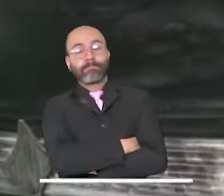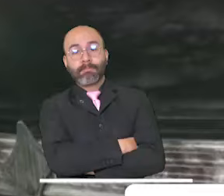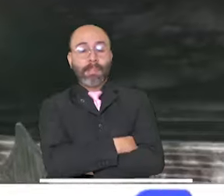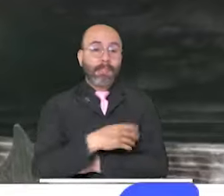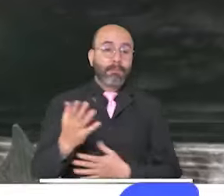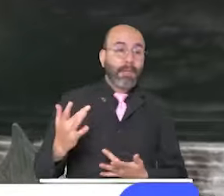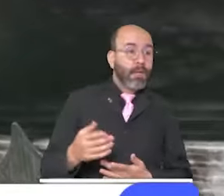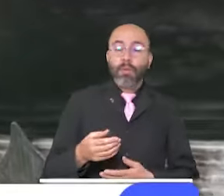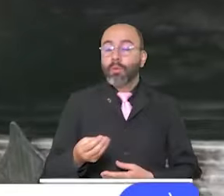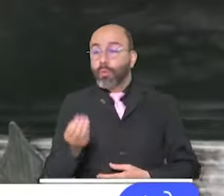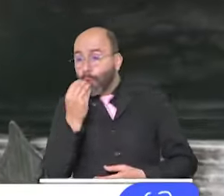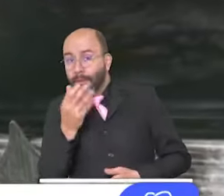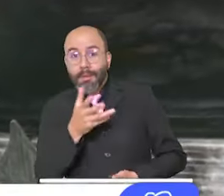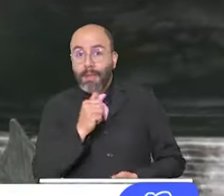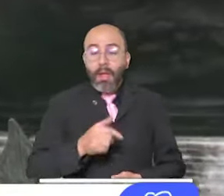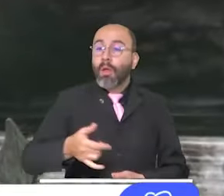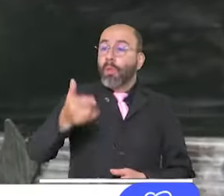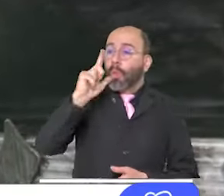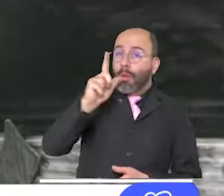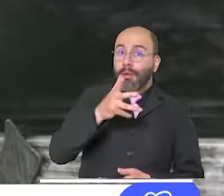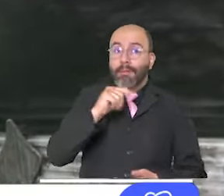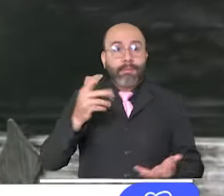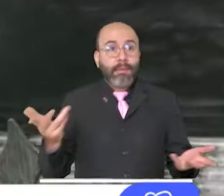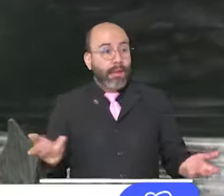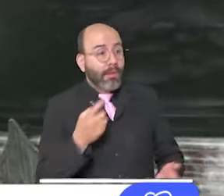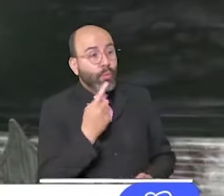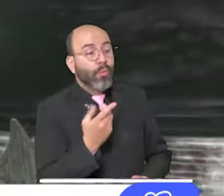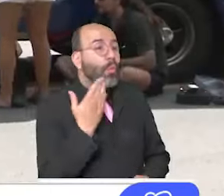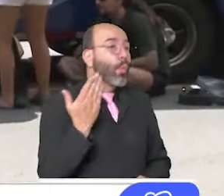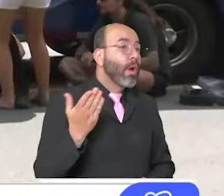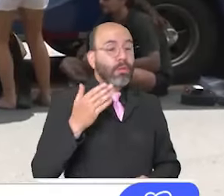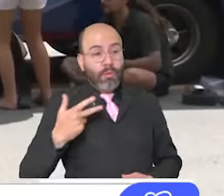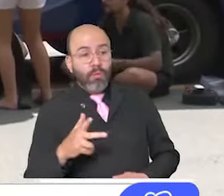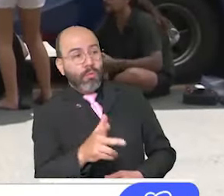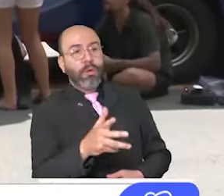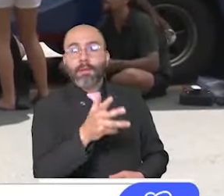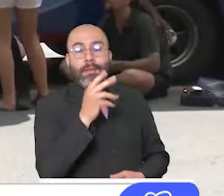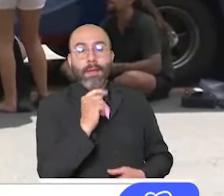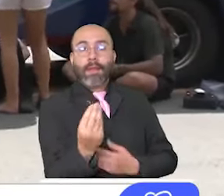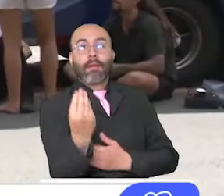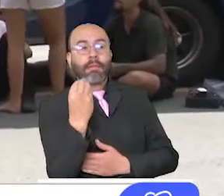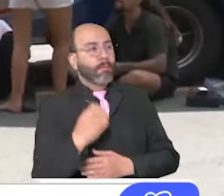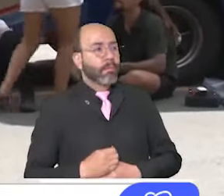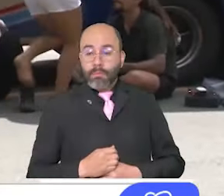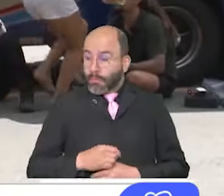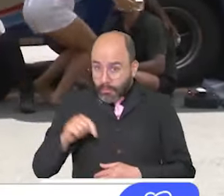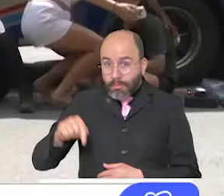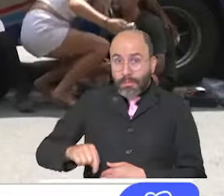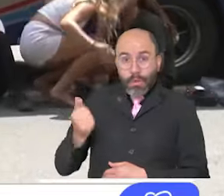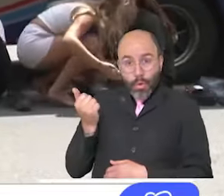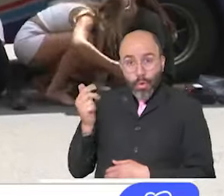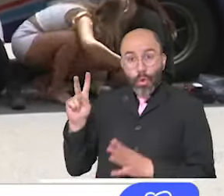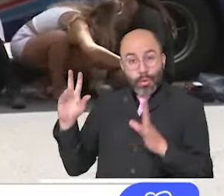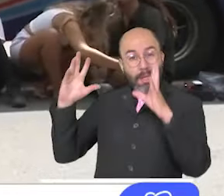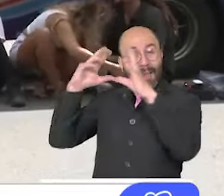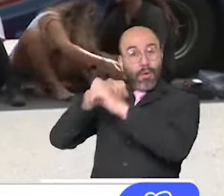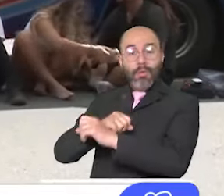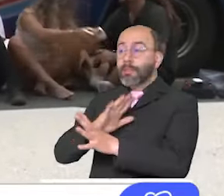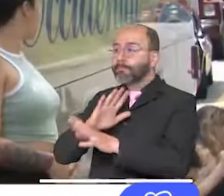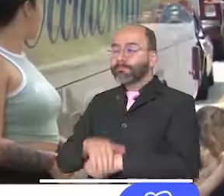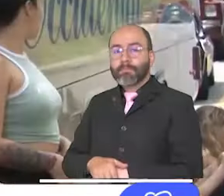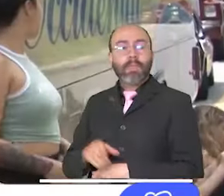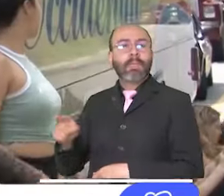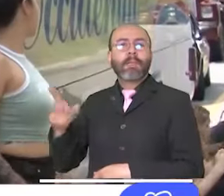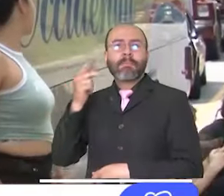esta carretera no dan razón no dicen cuándo van a abrir nada Nosotros estamos desde las 12 de la noche vios desde el terminal de